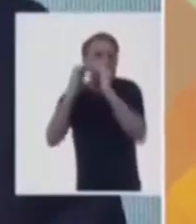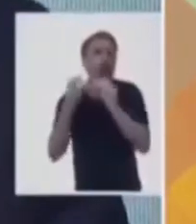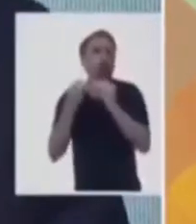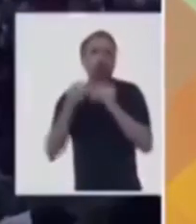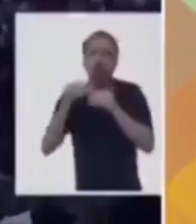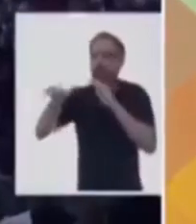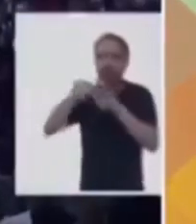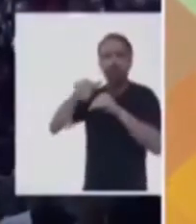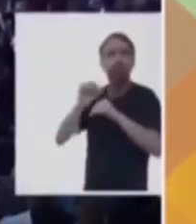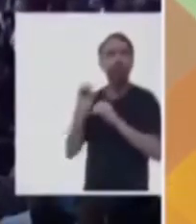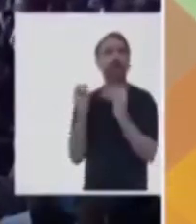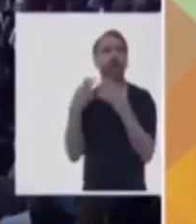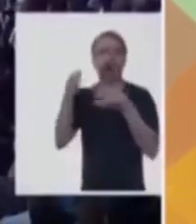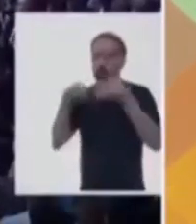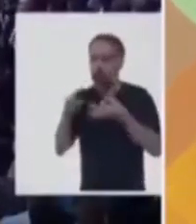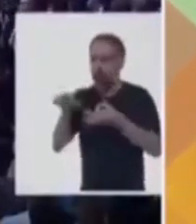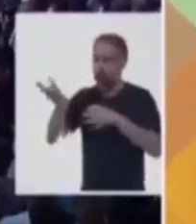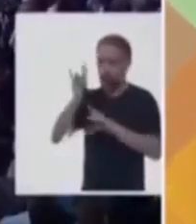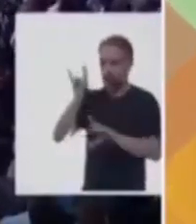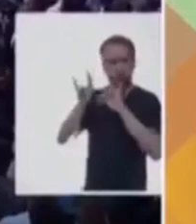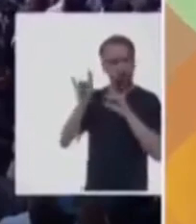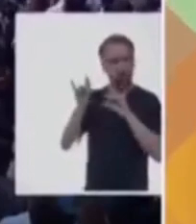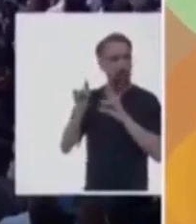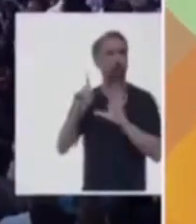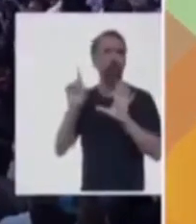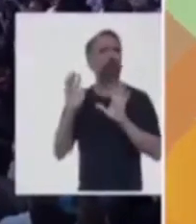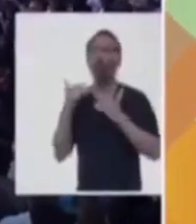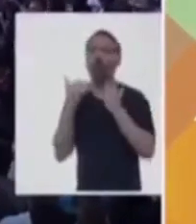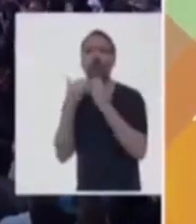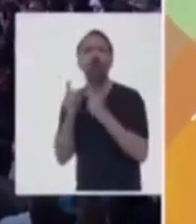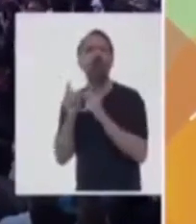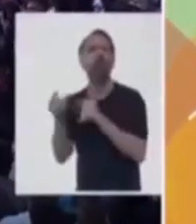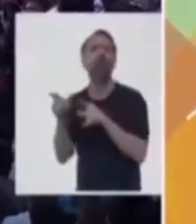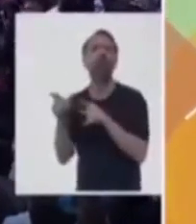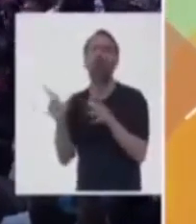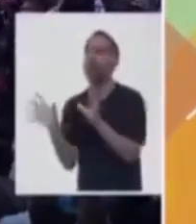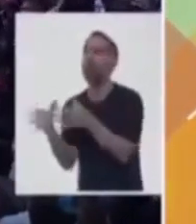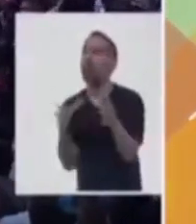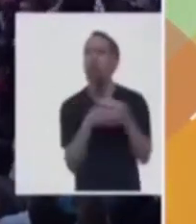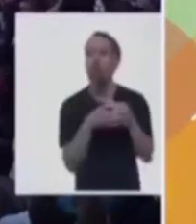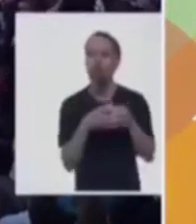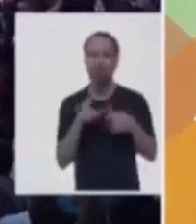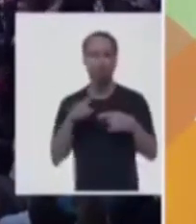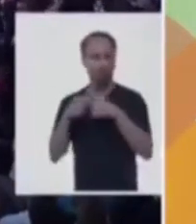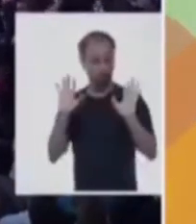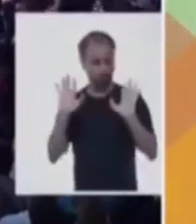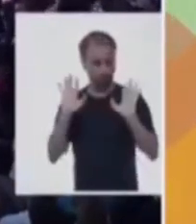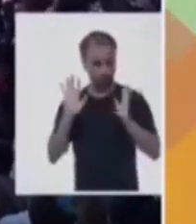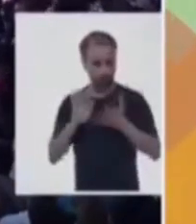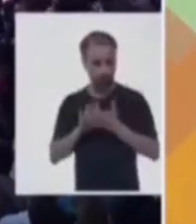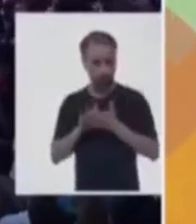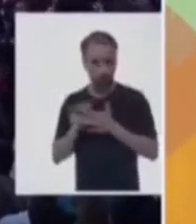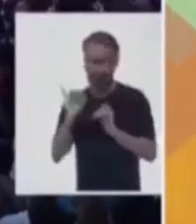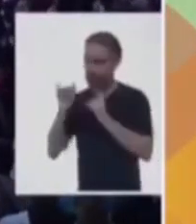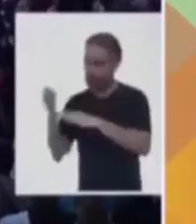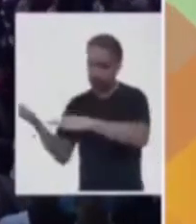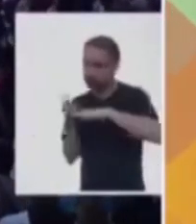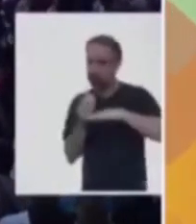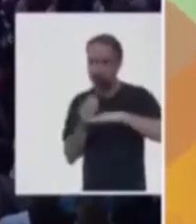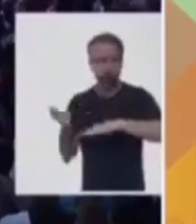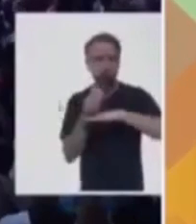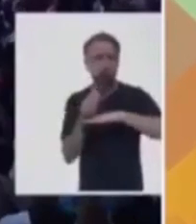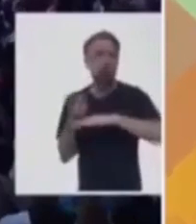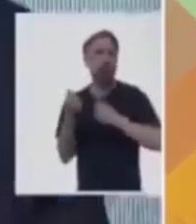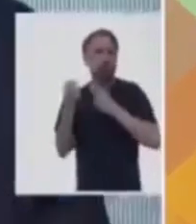millones. Puede influenciar en esos 8 millones y también en los 2 millones que votaron en blanco. Puede haber muchas variantes.